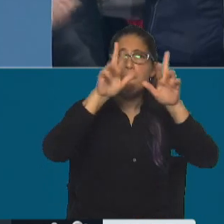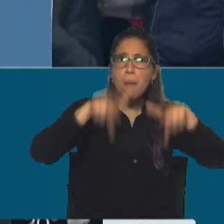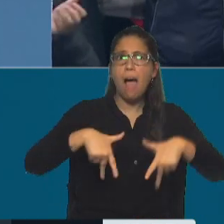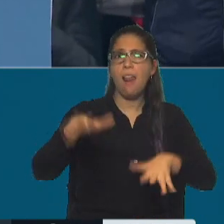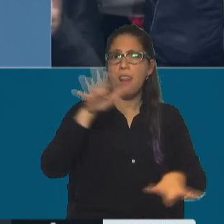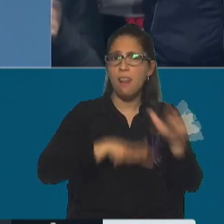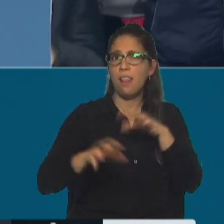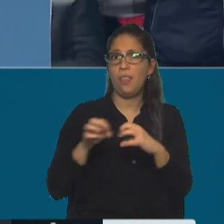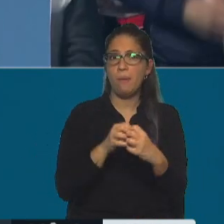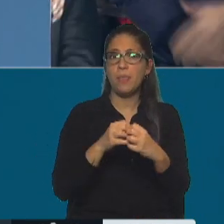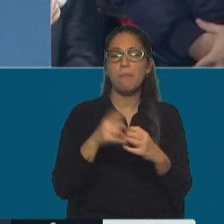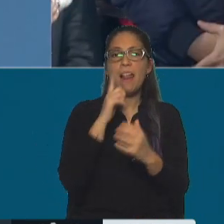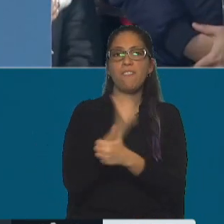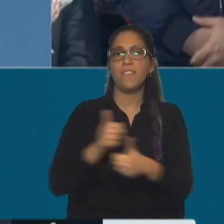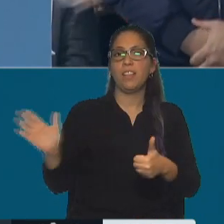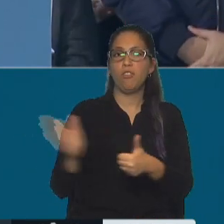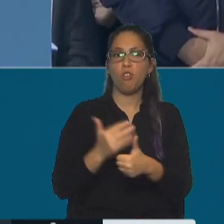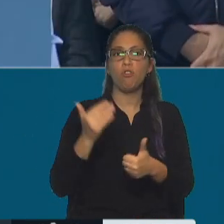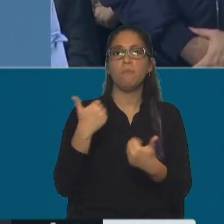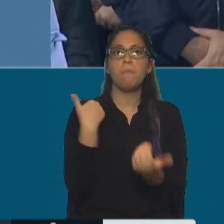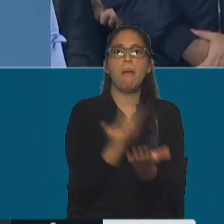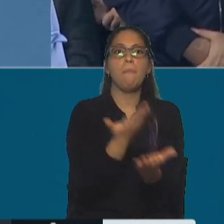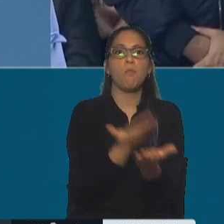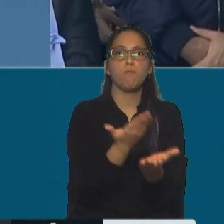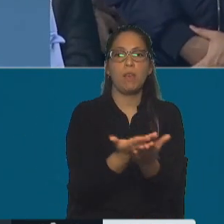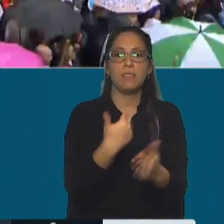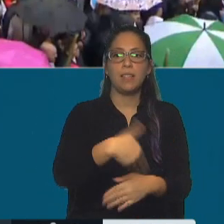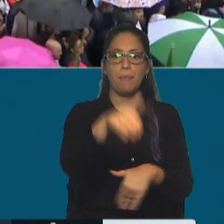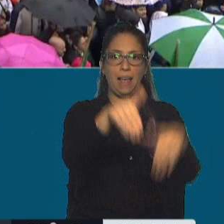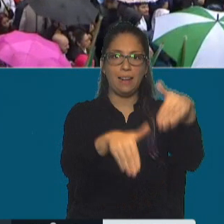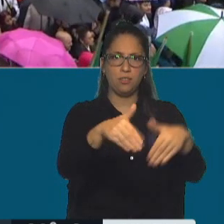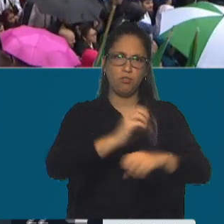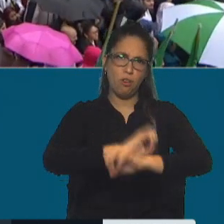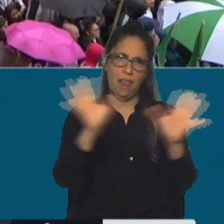para que el Frente de Todos tenga un programa para ofrecerle a la sociedad en estas elecciones. Eso quedó